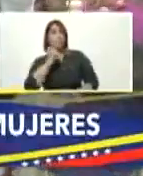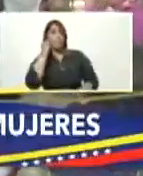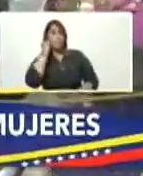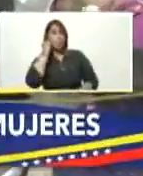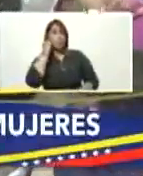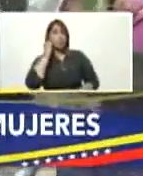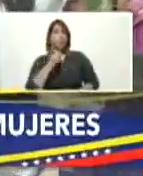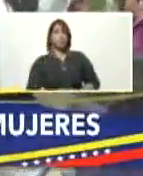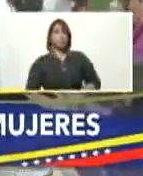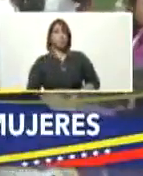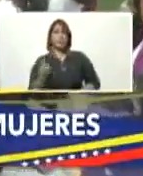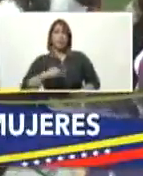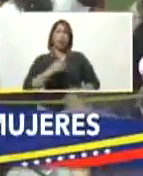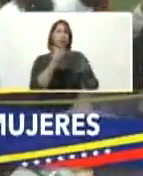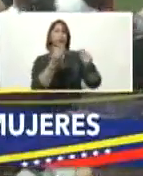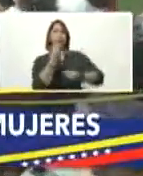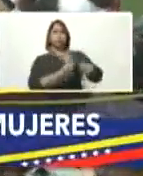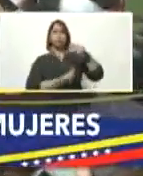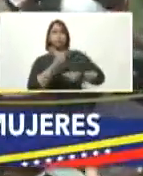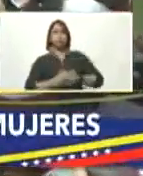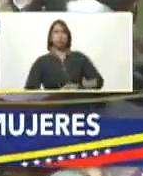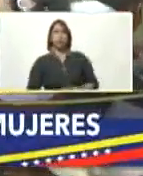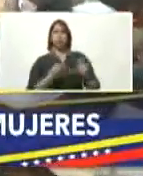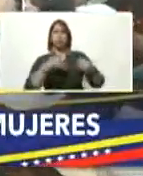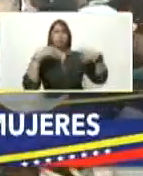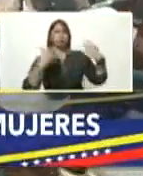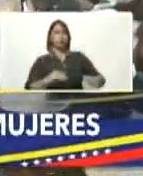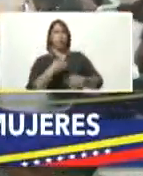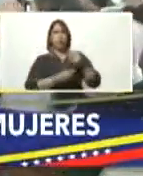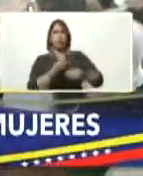Nosotras las mujeres tenemos mucho por hacer, muchísimo,